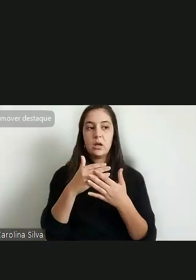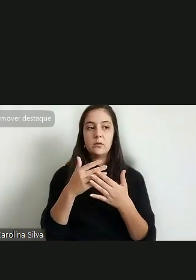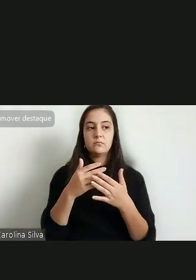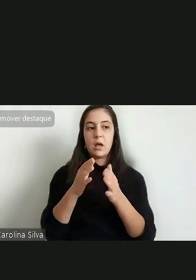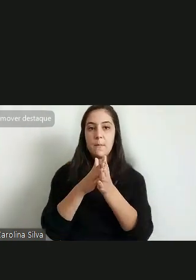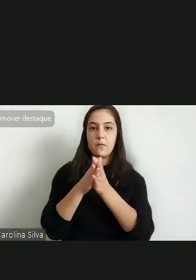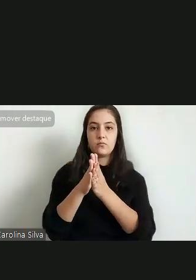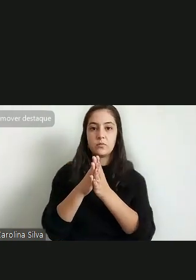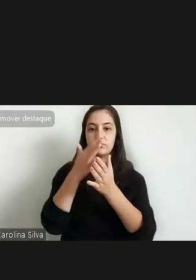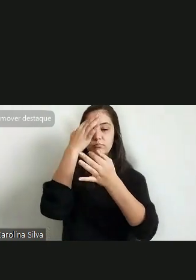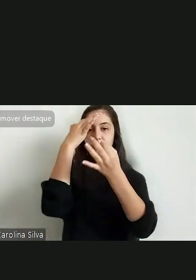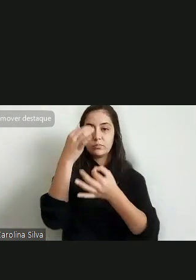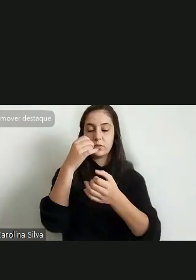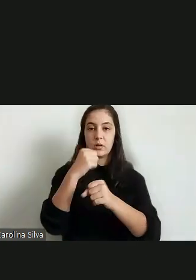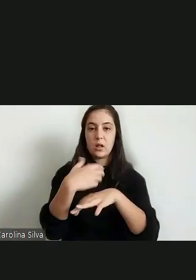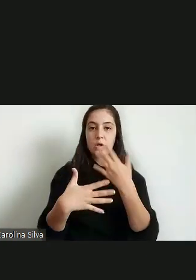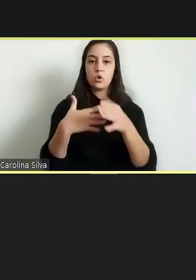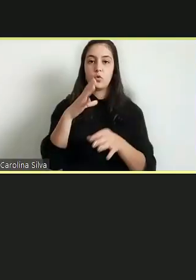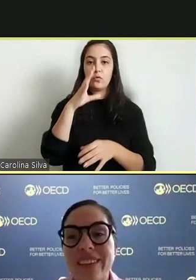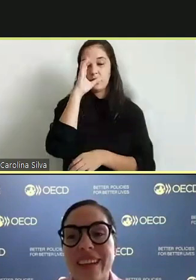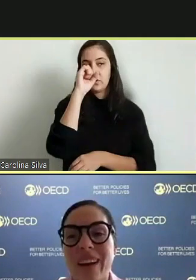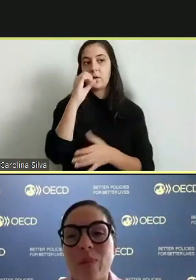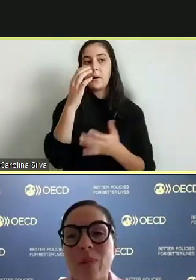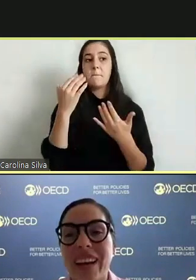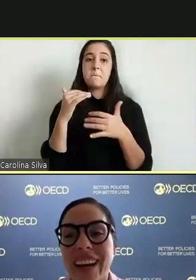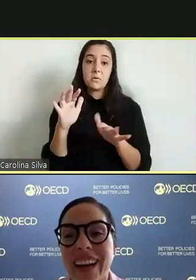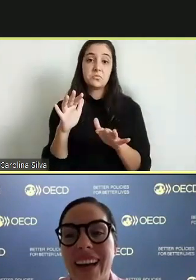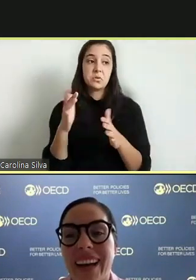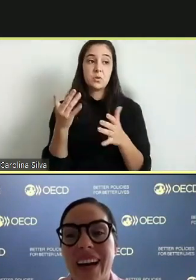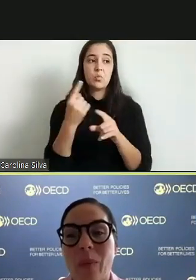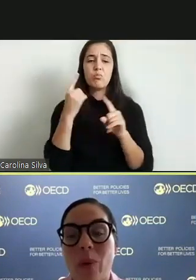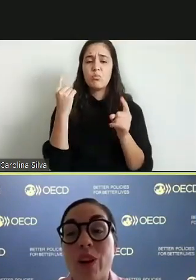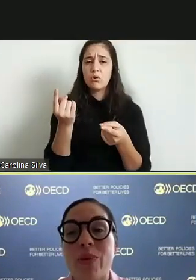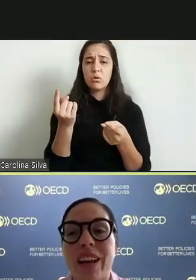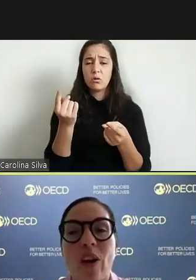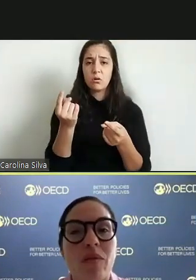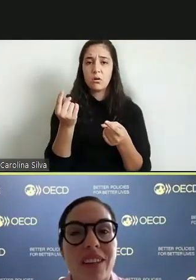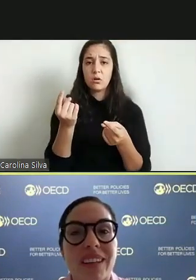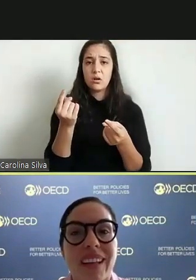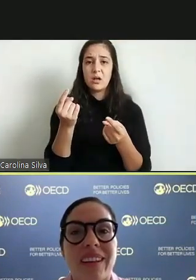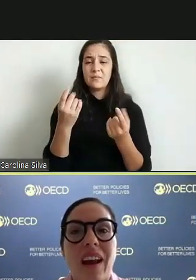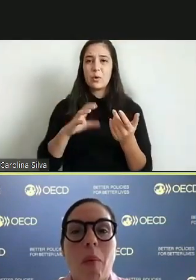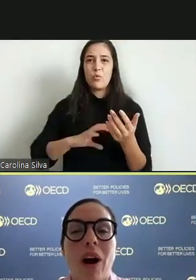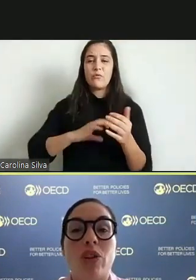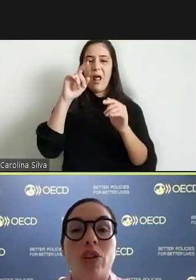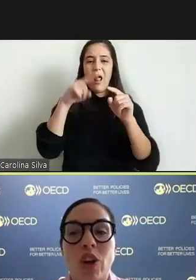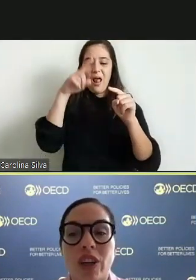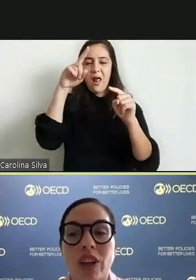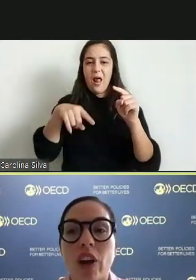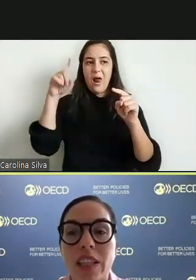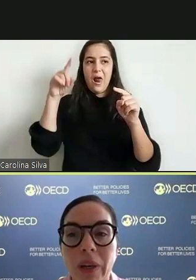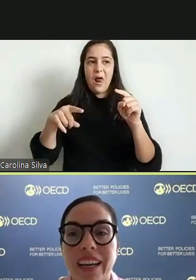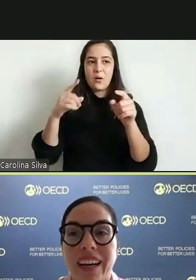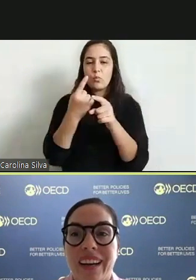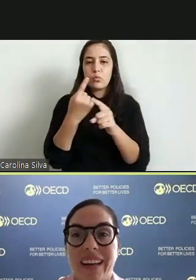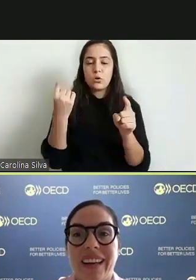datos personales por parte del gobierno. Pero entonces, ¿por qué los niveles de confianza están bajo tensión? ¿Qué es lo